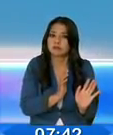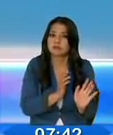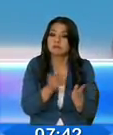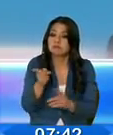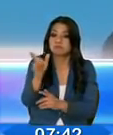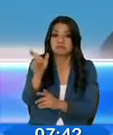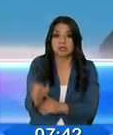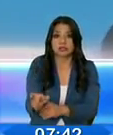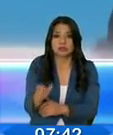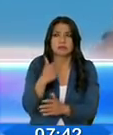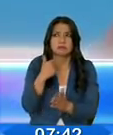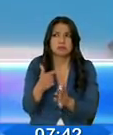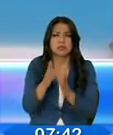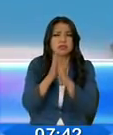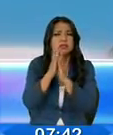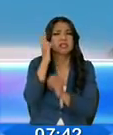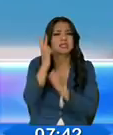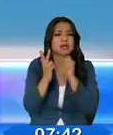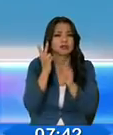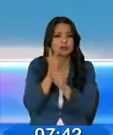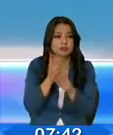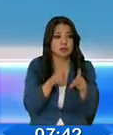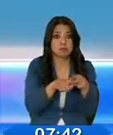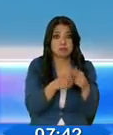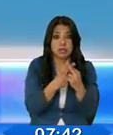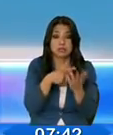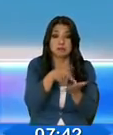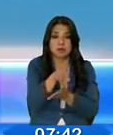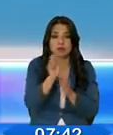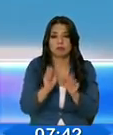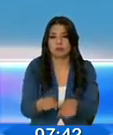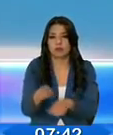repetición, que son 3 años a partir del pago.